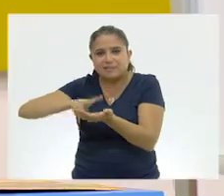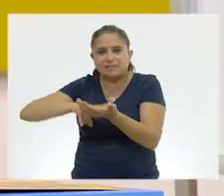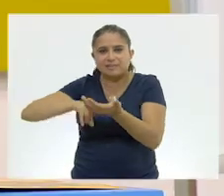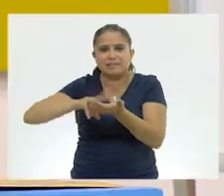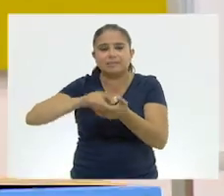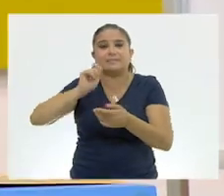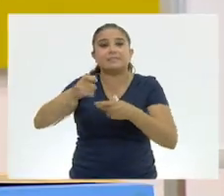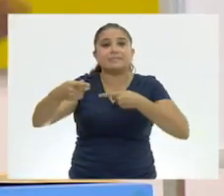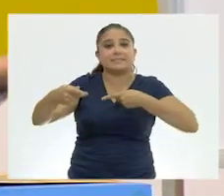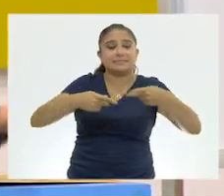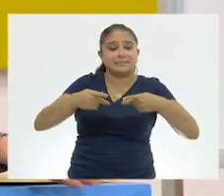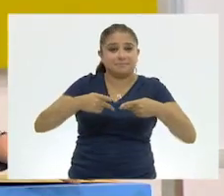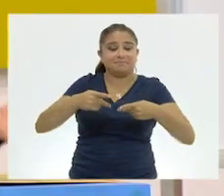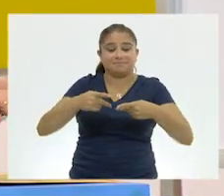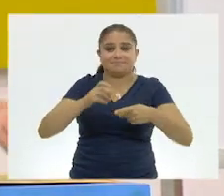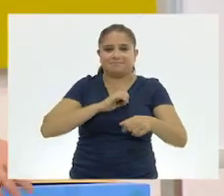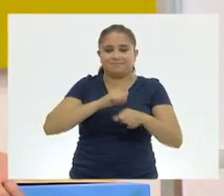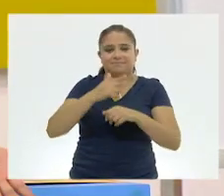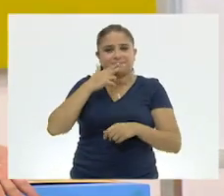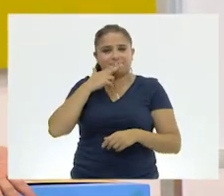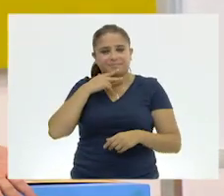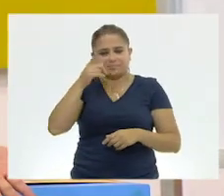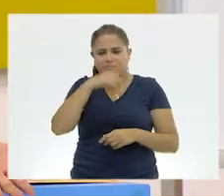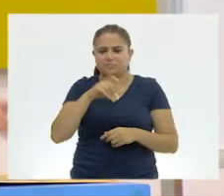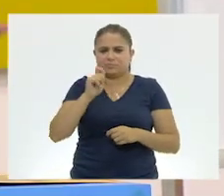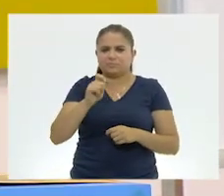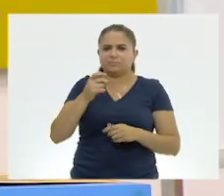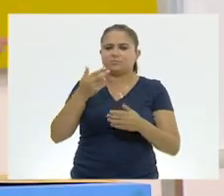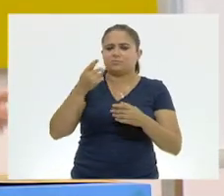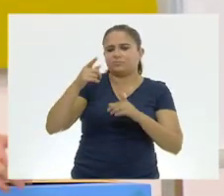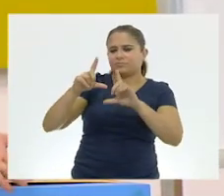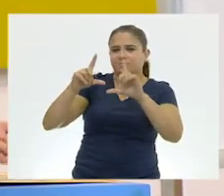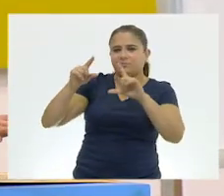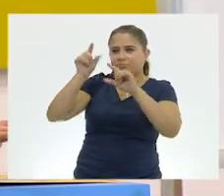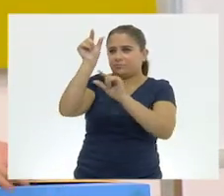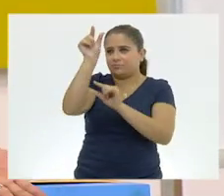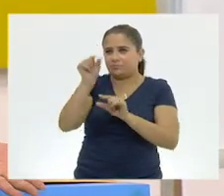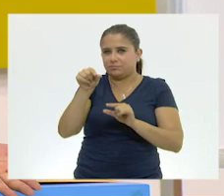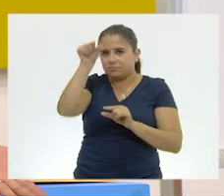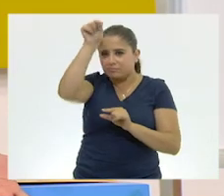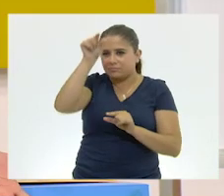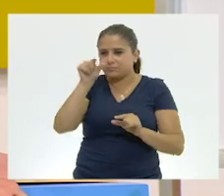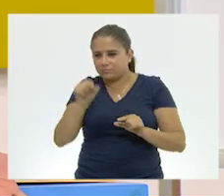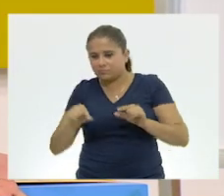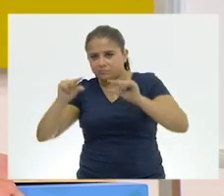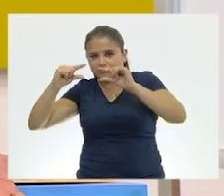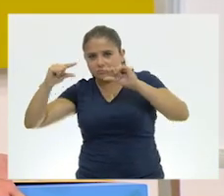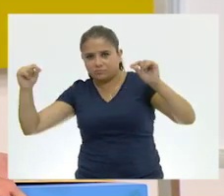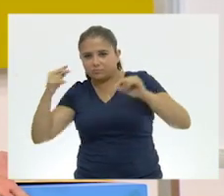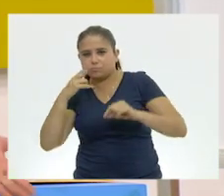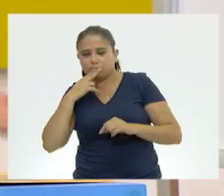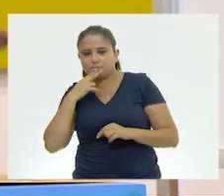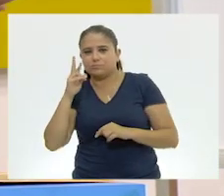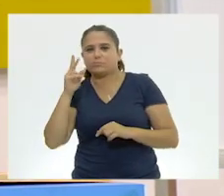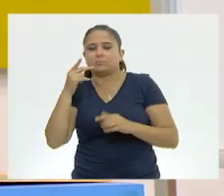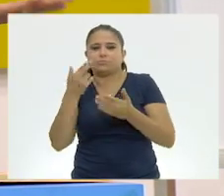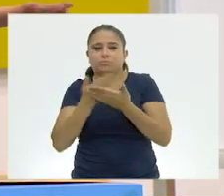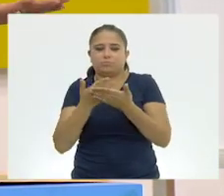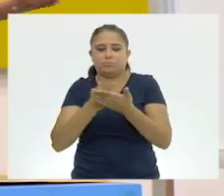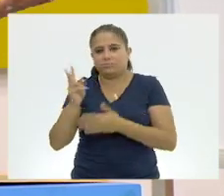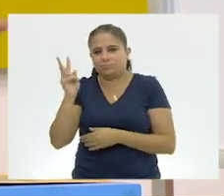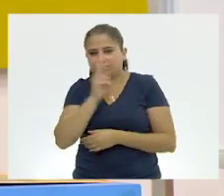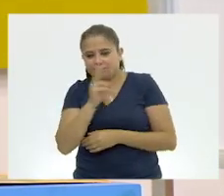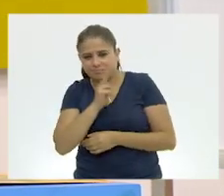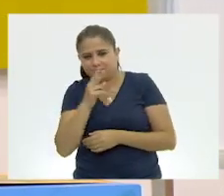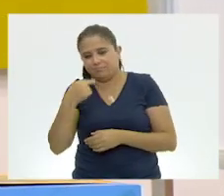preparé especialmente en el que utilizaremos la rosa de los vientos para que identifiquen los puntos cardinales. ¿Sí? Ya el